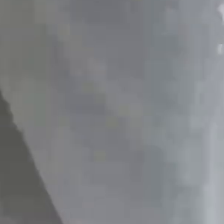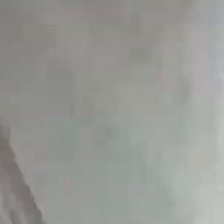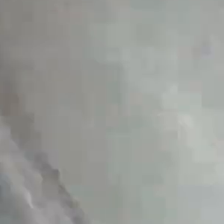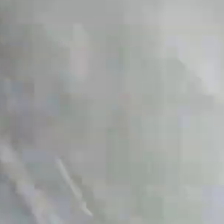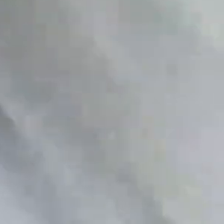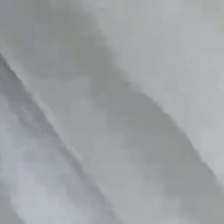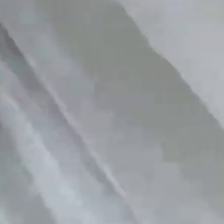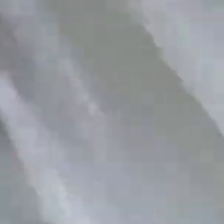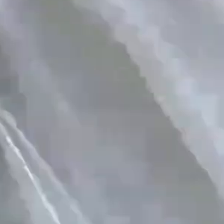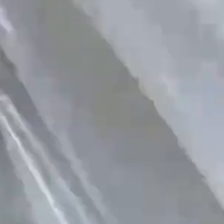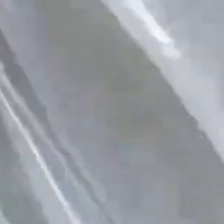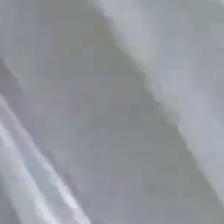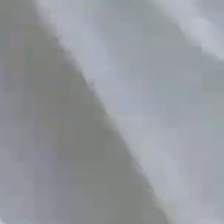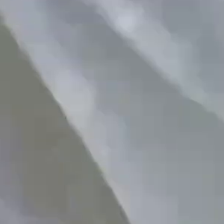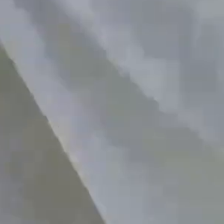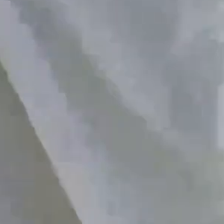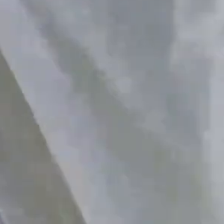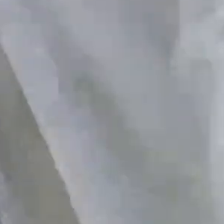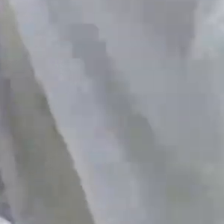Pues